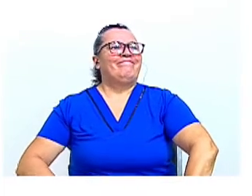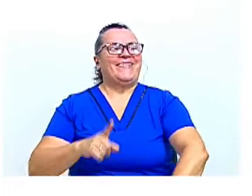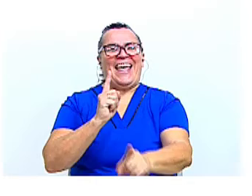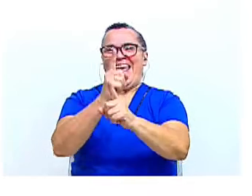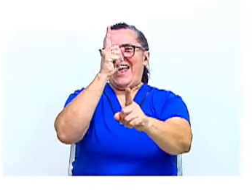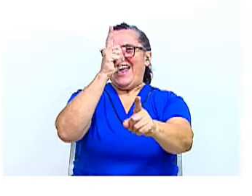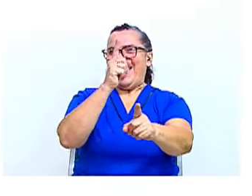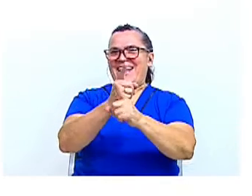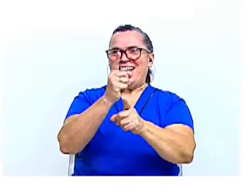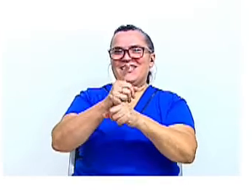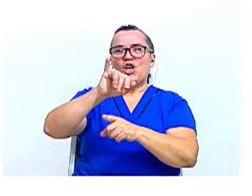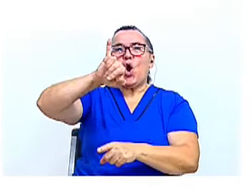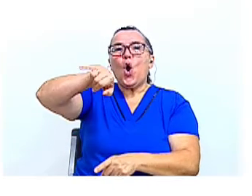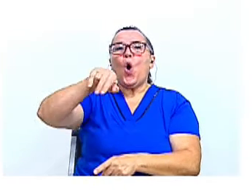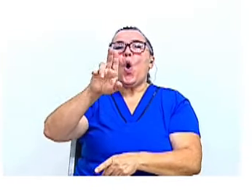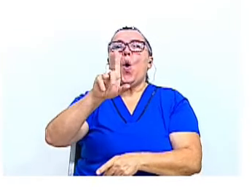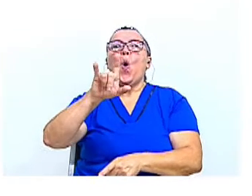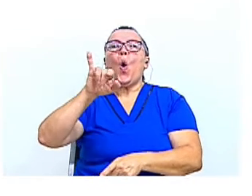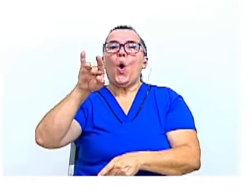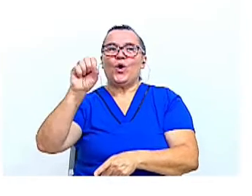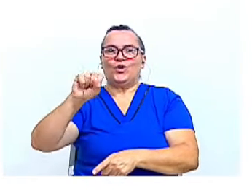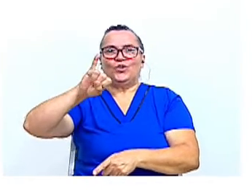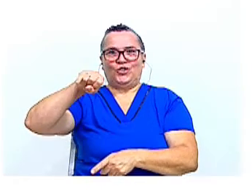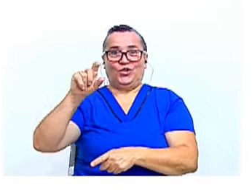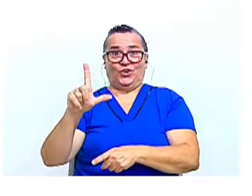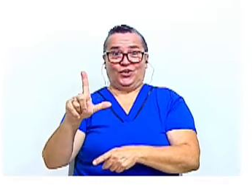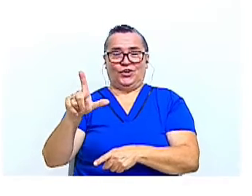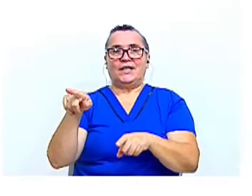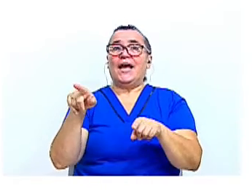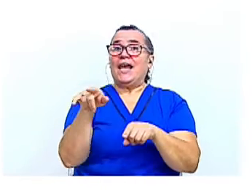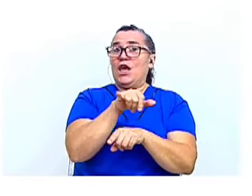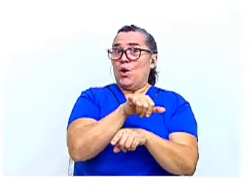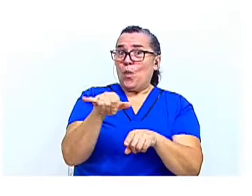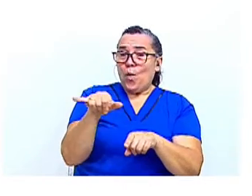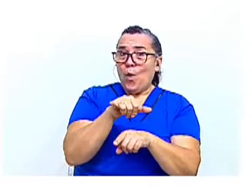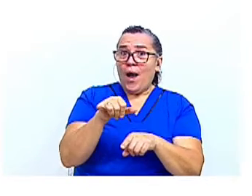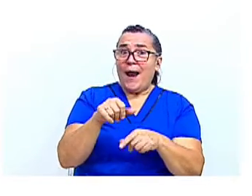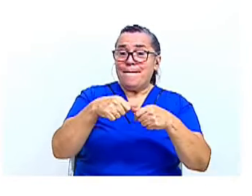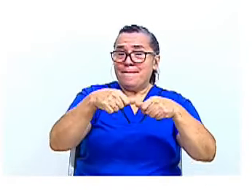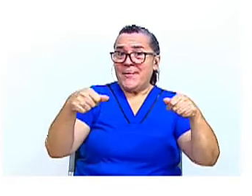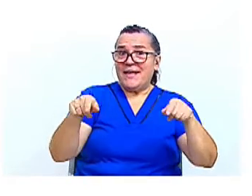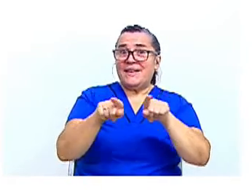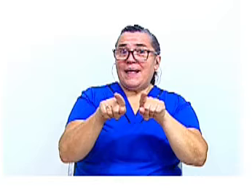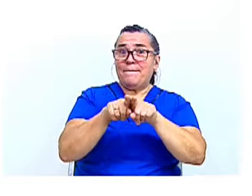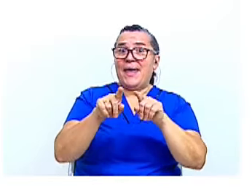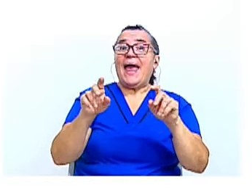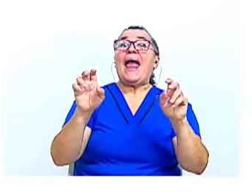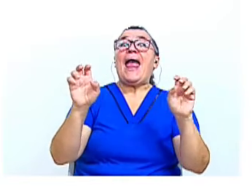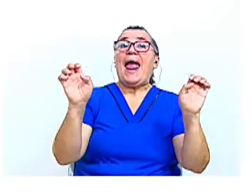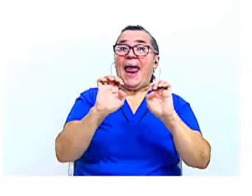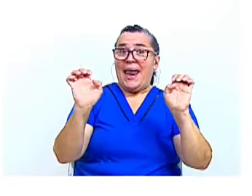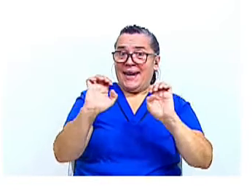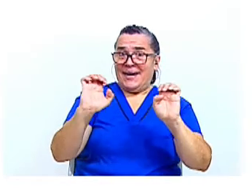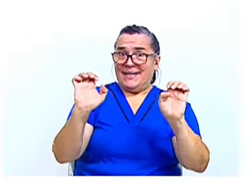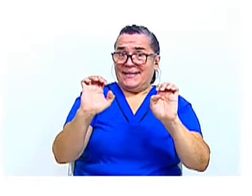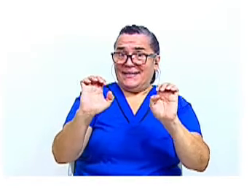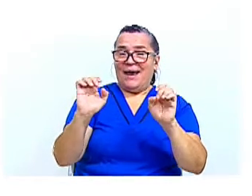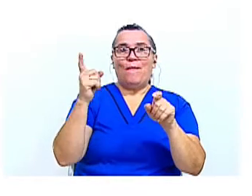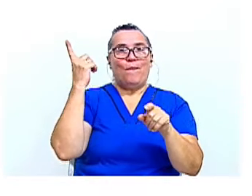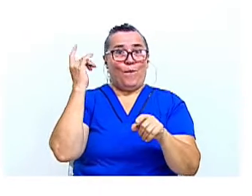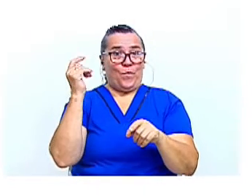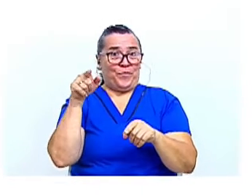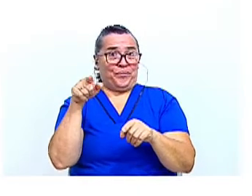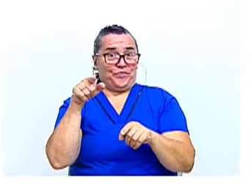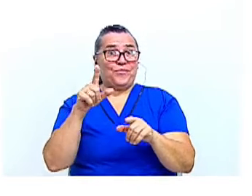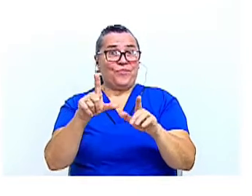Exacto, el julios. Y también es la unidad de energía, la unidad de medida de la energía, porque precisamente en